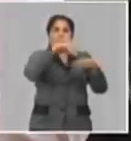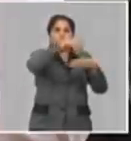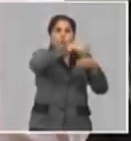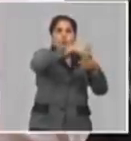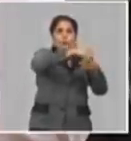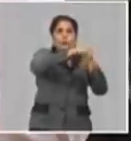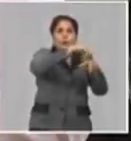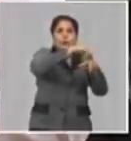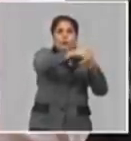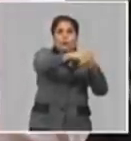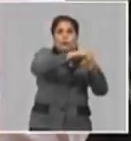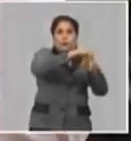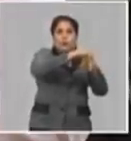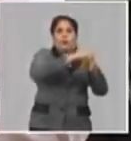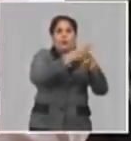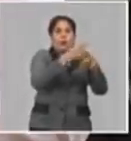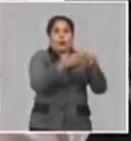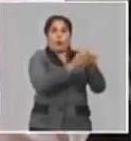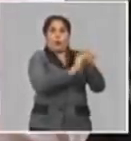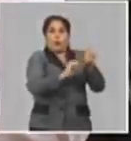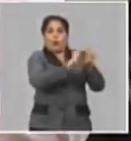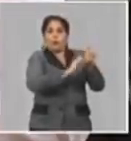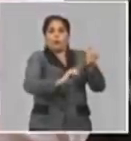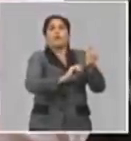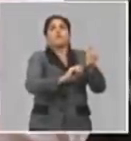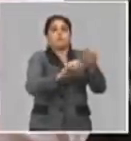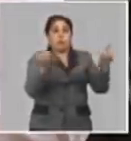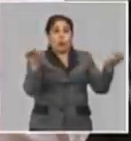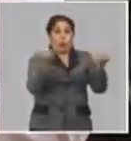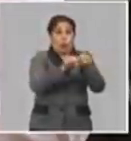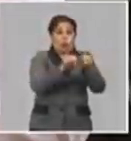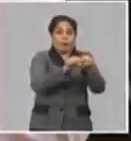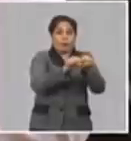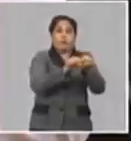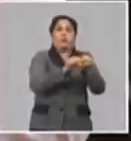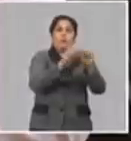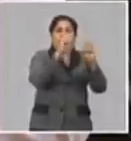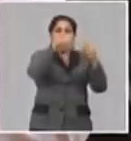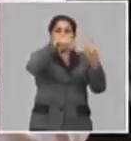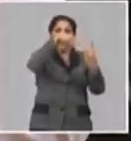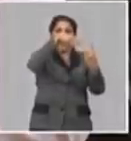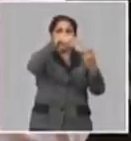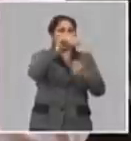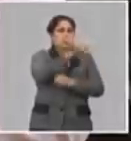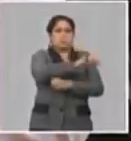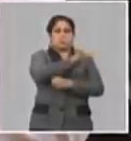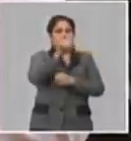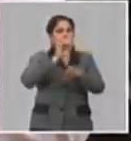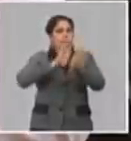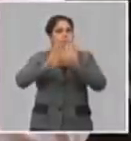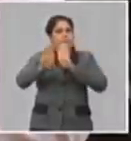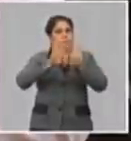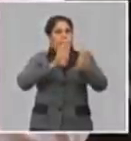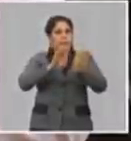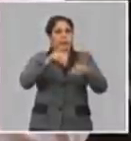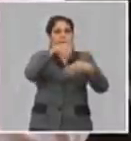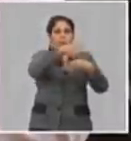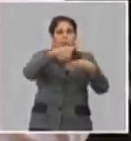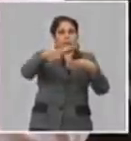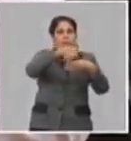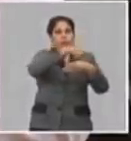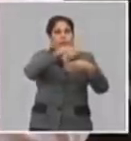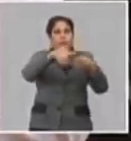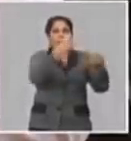muy importante, se asegura la conectividad por transmisión de datos, igual que ha ocurrido con la red de venta